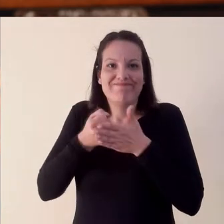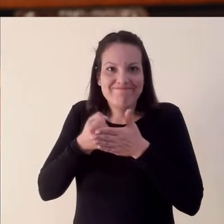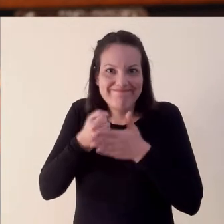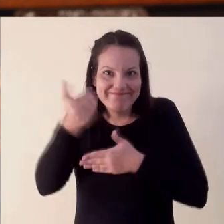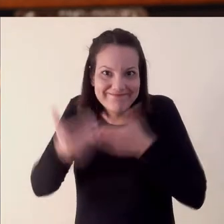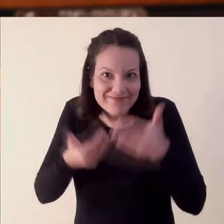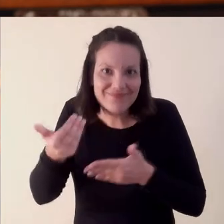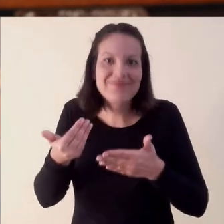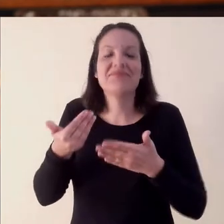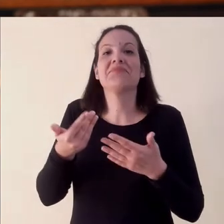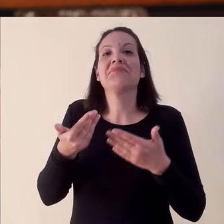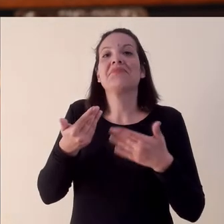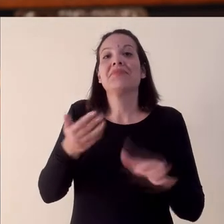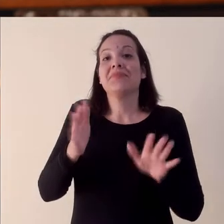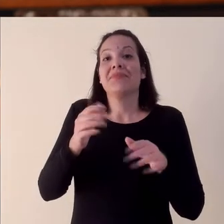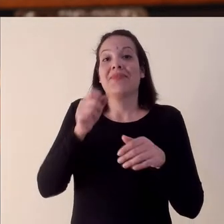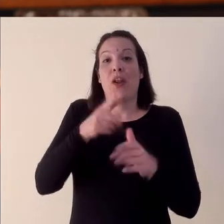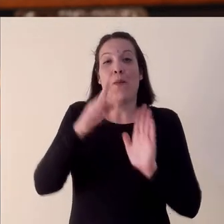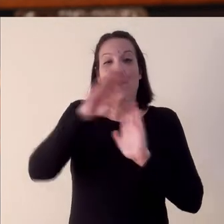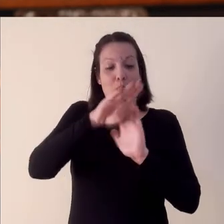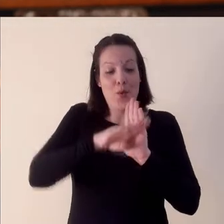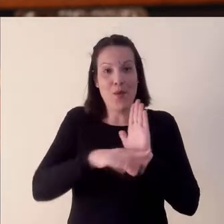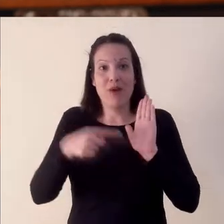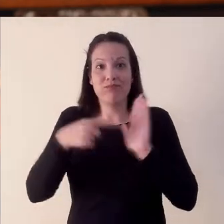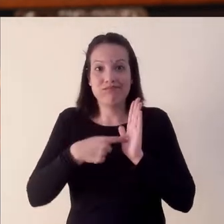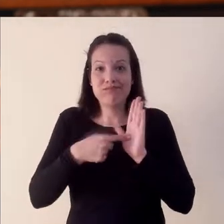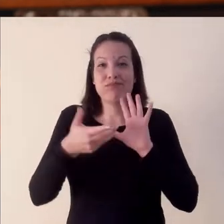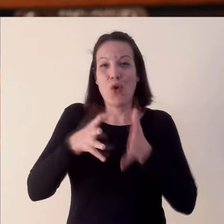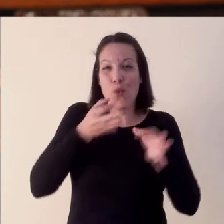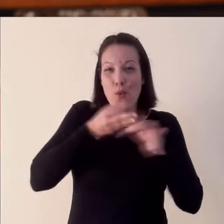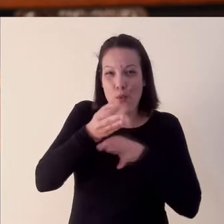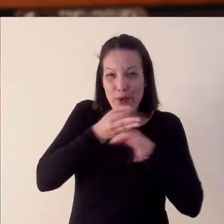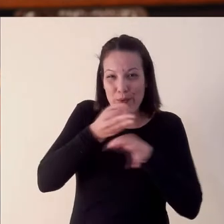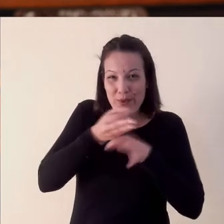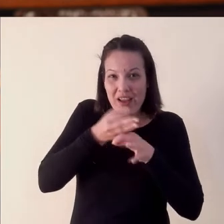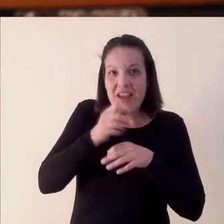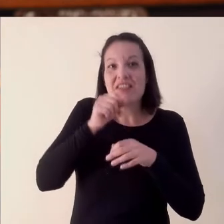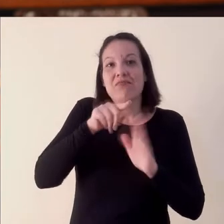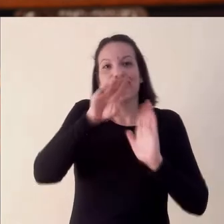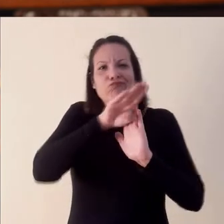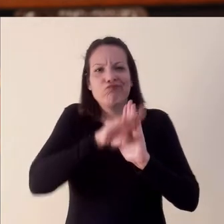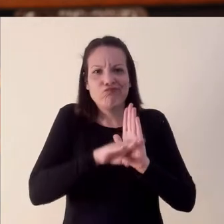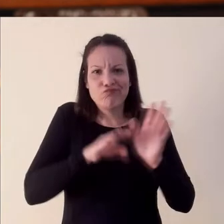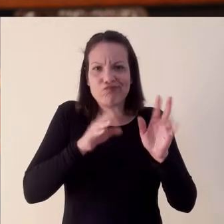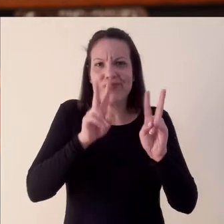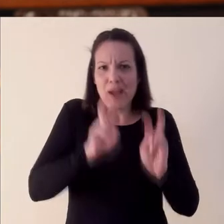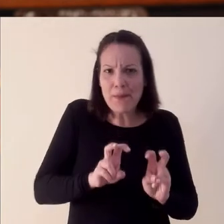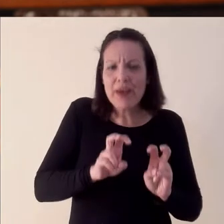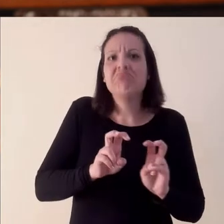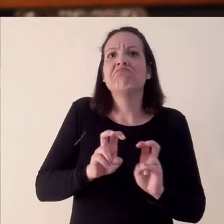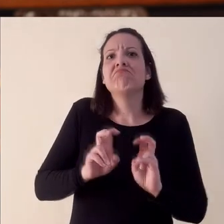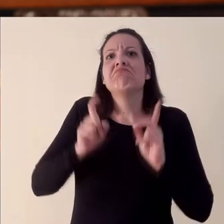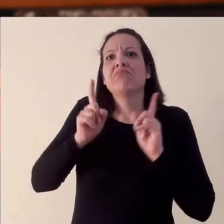Desde, por un lado, desde las propuestas curriculares y didácticas pedagógicas, pero también trayendo